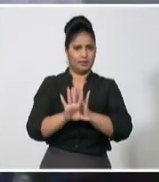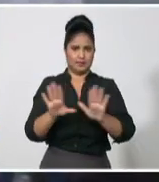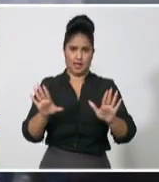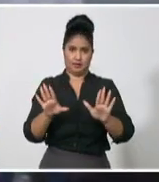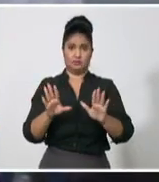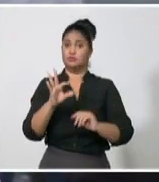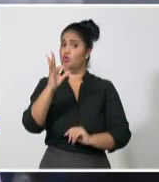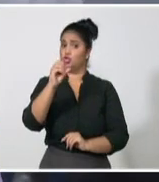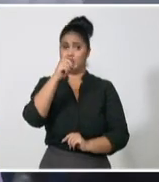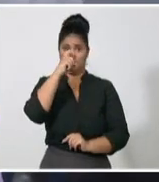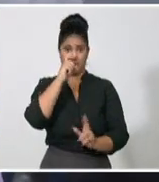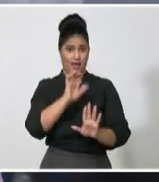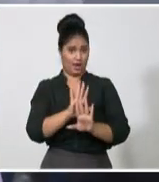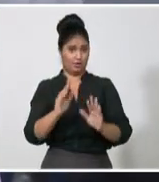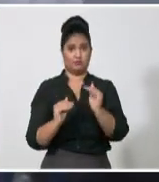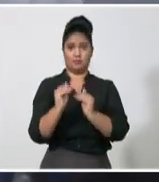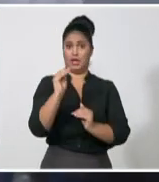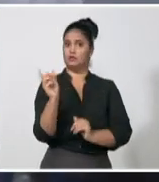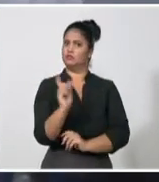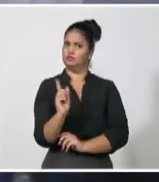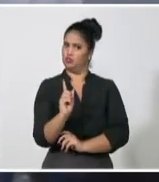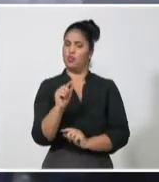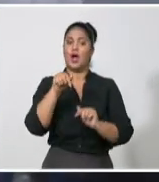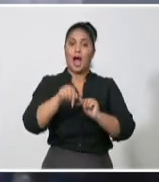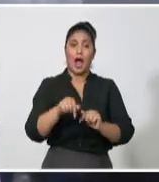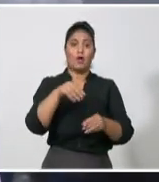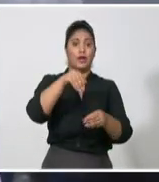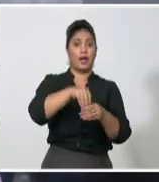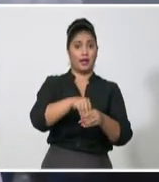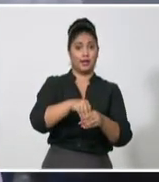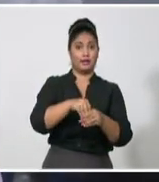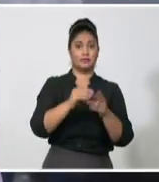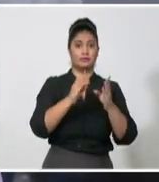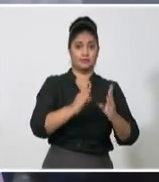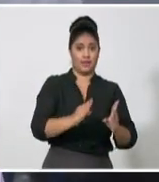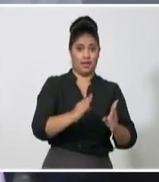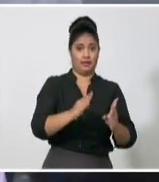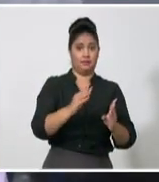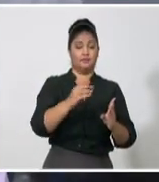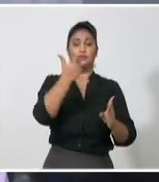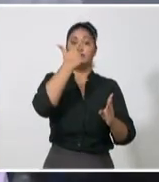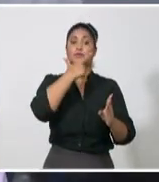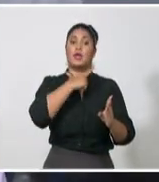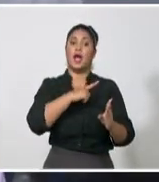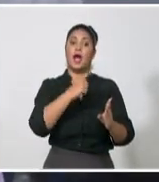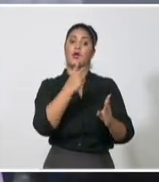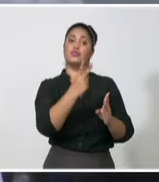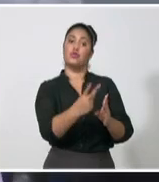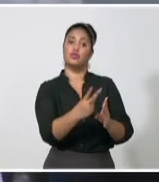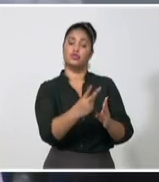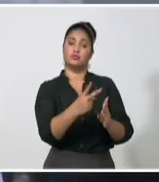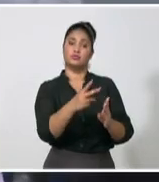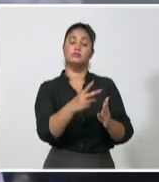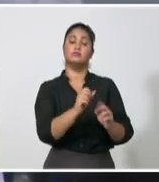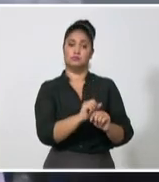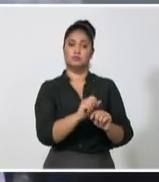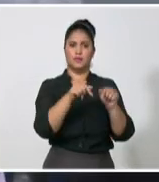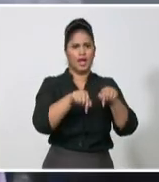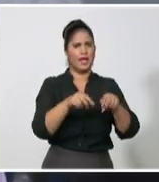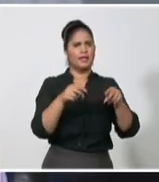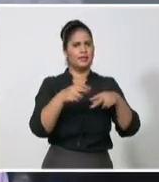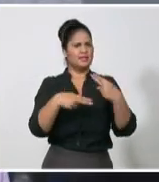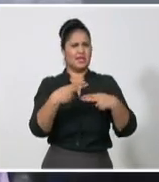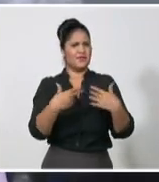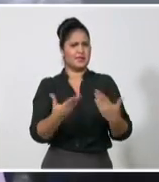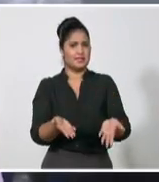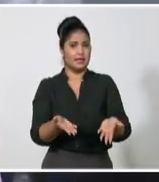fases, fase 2A y fase 2B. En la fase 2A, parecido al fase 1, evaluaremos el grupo de